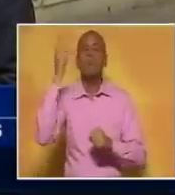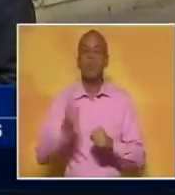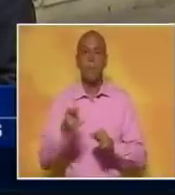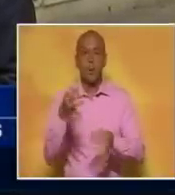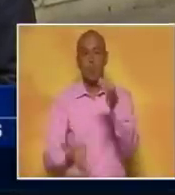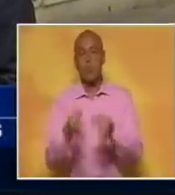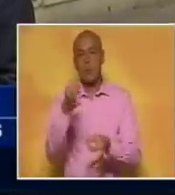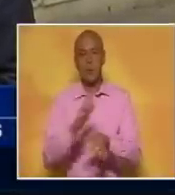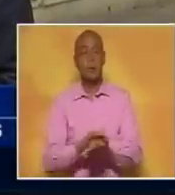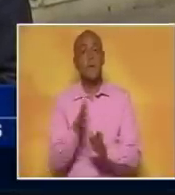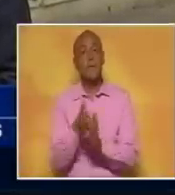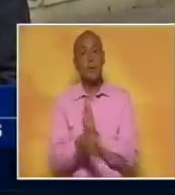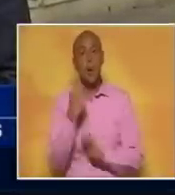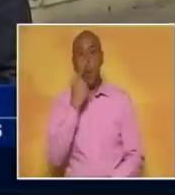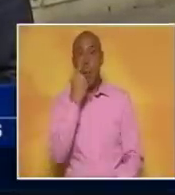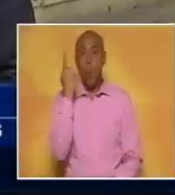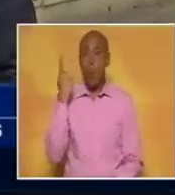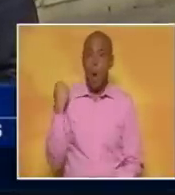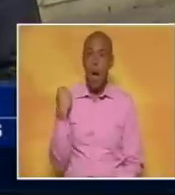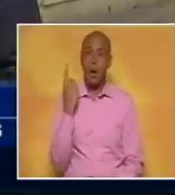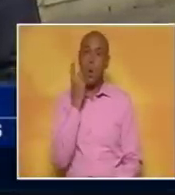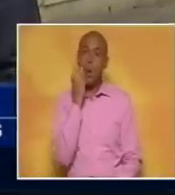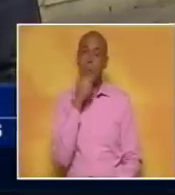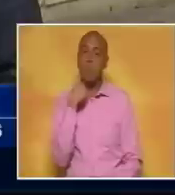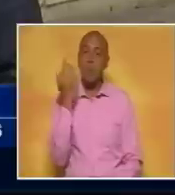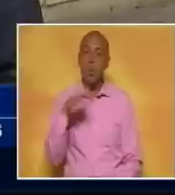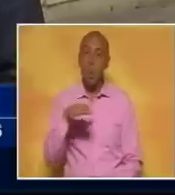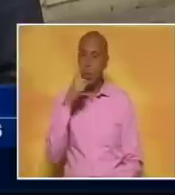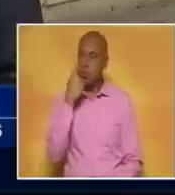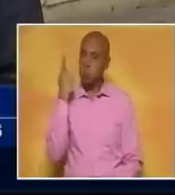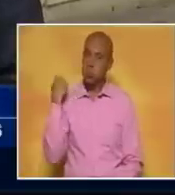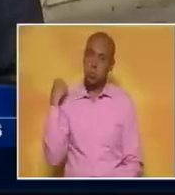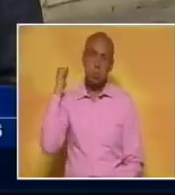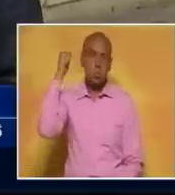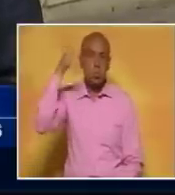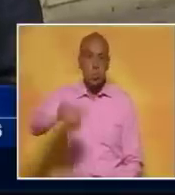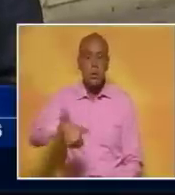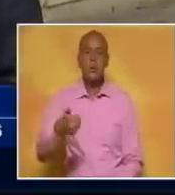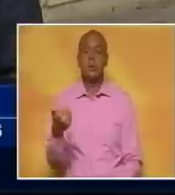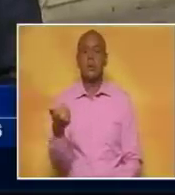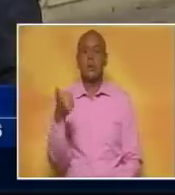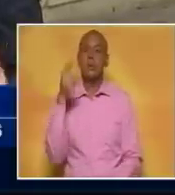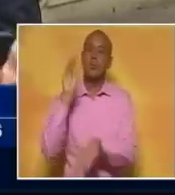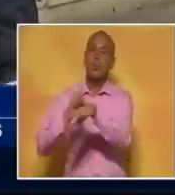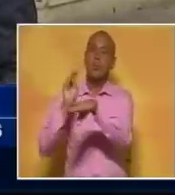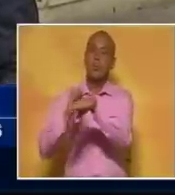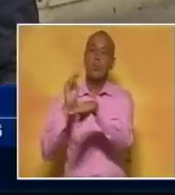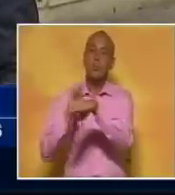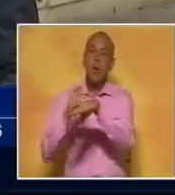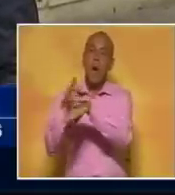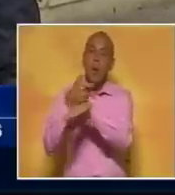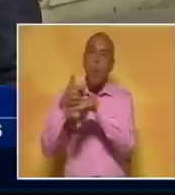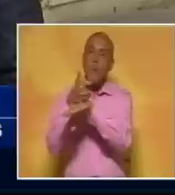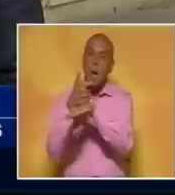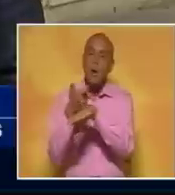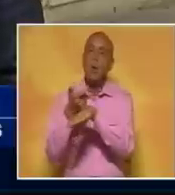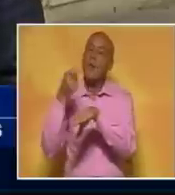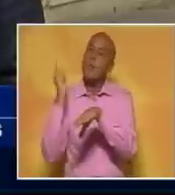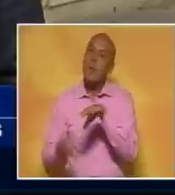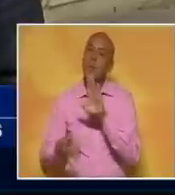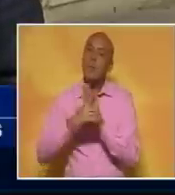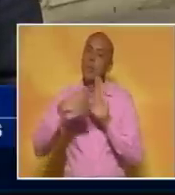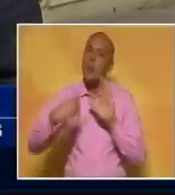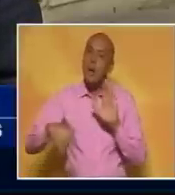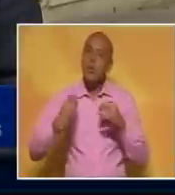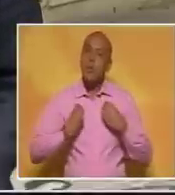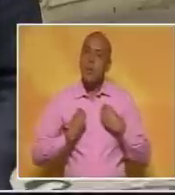8 de octubre, un año de la muerte del concejal Albán, y pidieron al Estado venezolano que garantice el derecho a la vida de todos